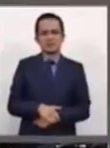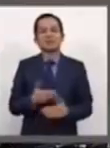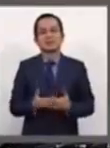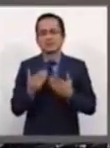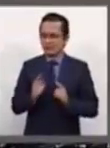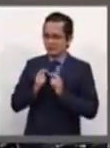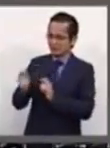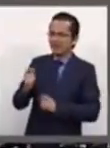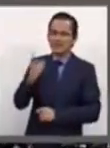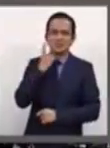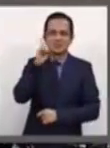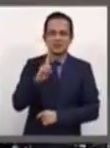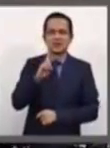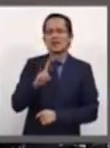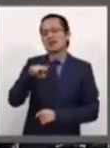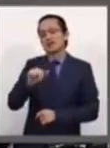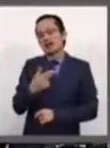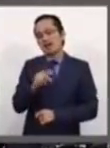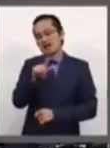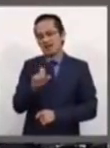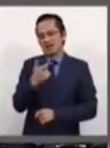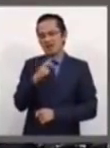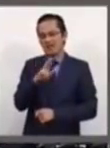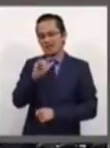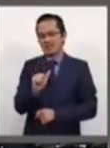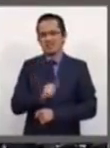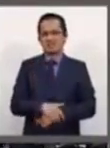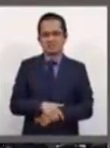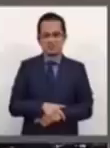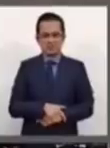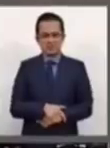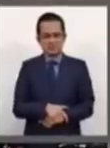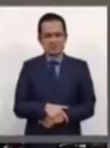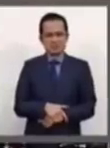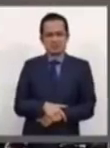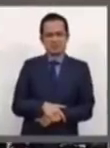Rocío Nale García, del Grupo Parlamentario de Morena.